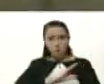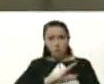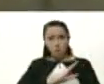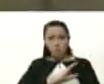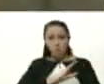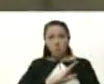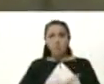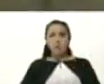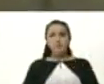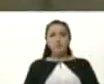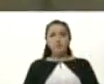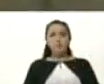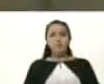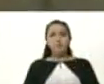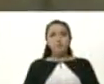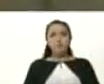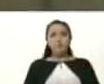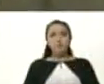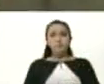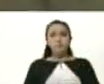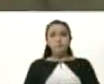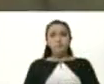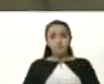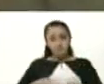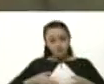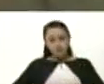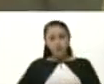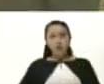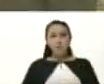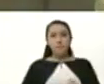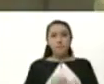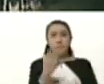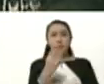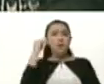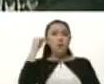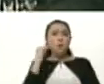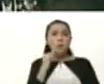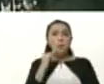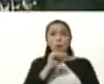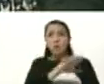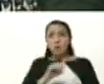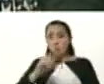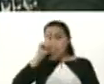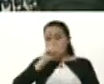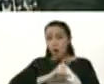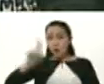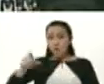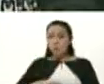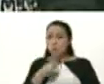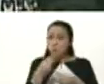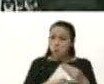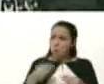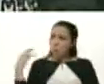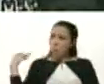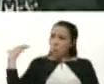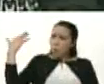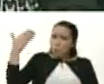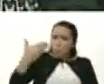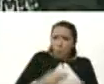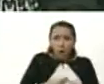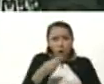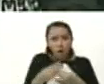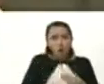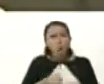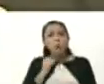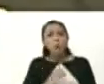Serenata Guayanesa, oriunda de nuestro estado Bolívar, y en estos 50 años ha venido desarrollando una gran